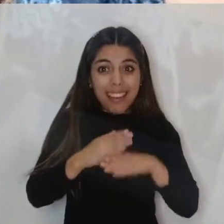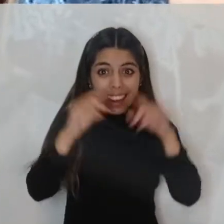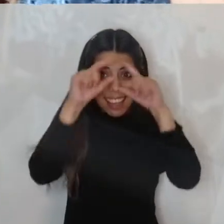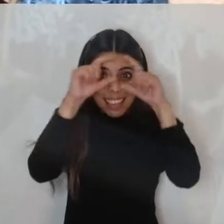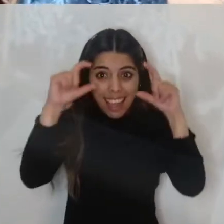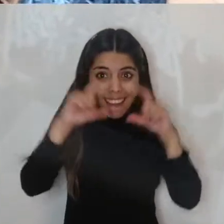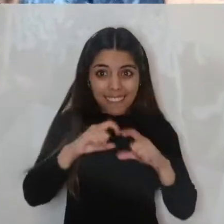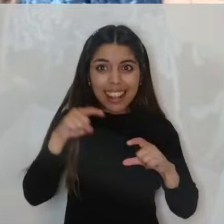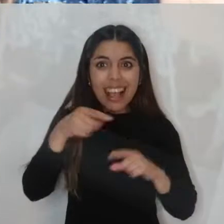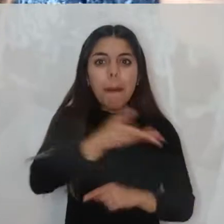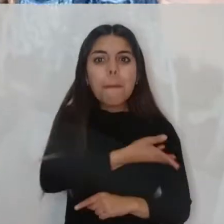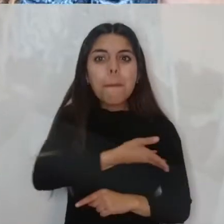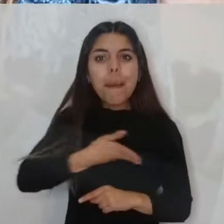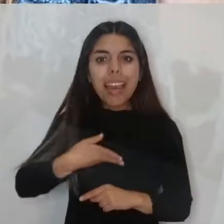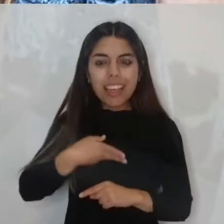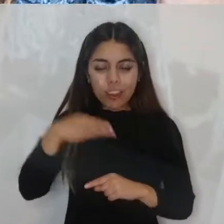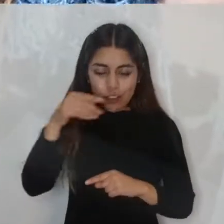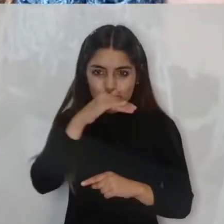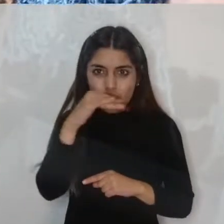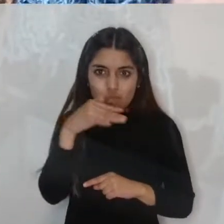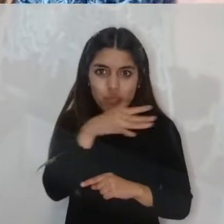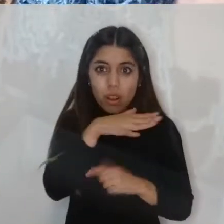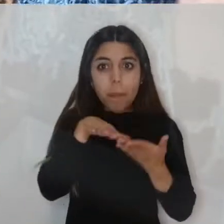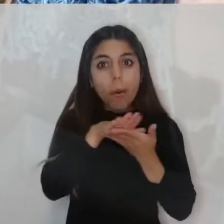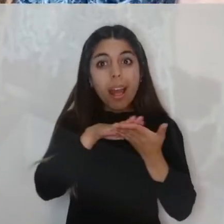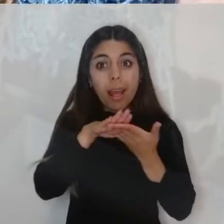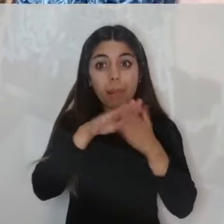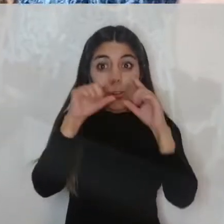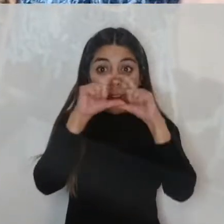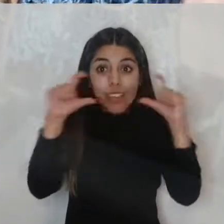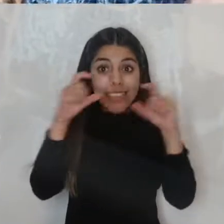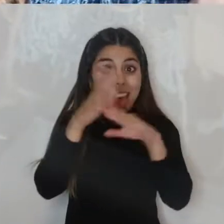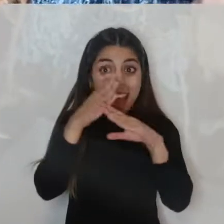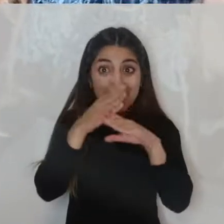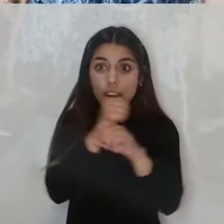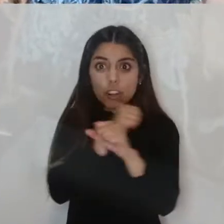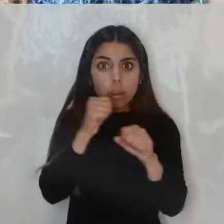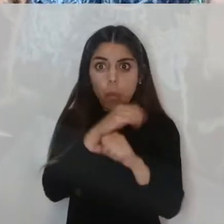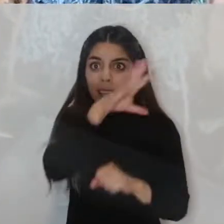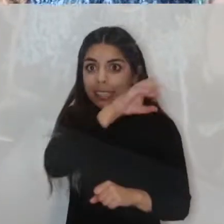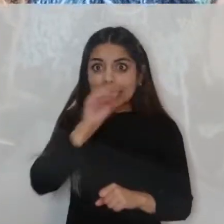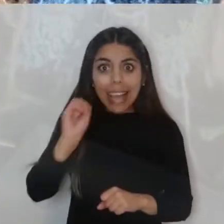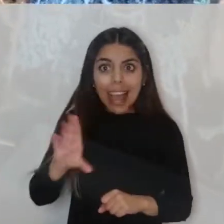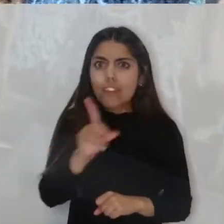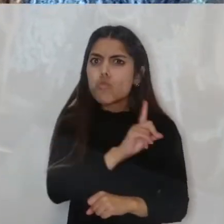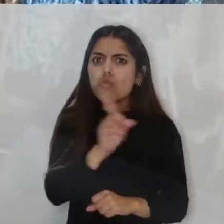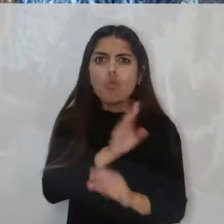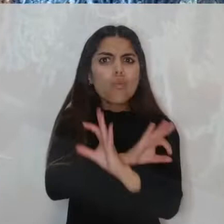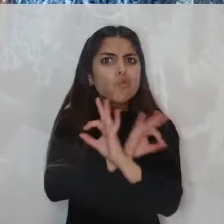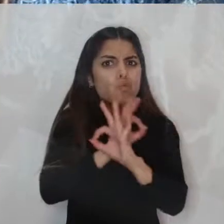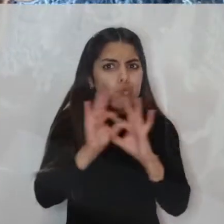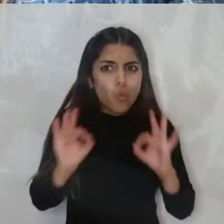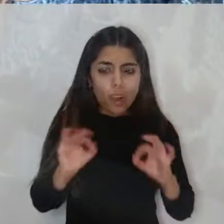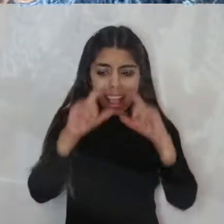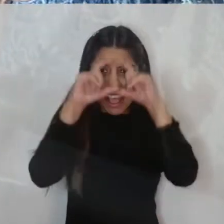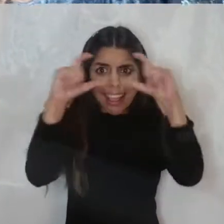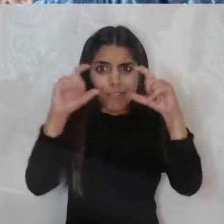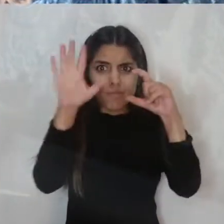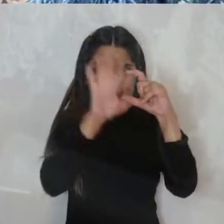bonito. Y esta tabla, por ejemplo, cuando uno arma un tejido, esta no se puede sacar ni por nada. Solamente esta se saca.